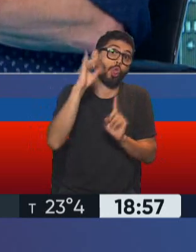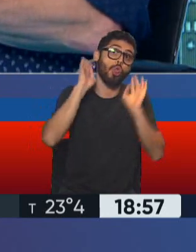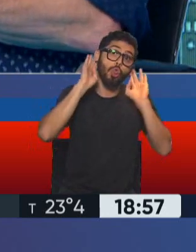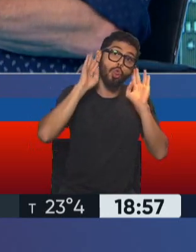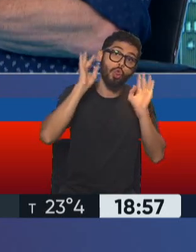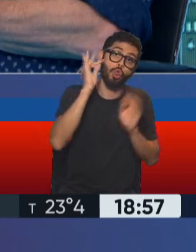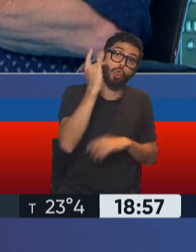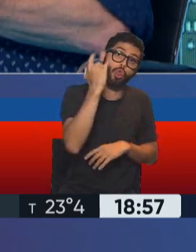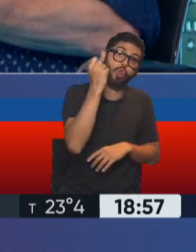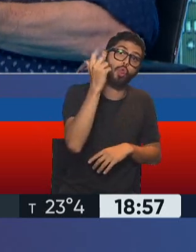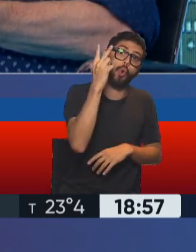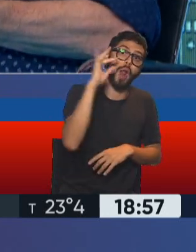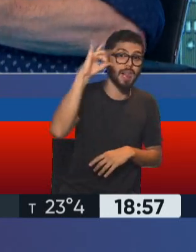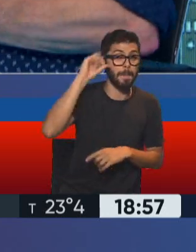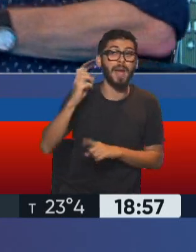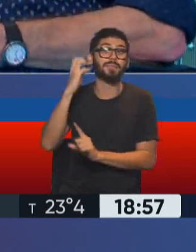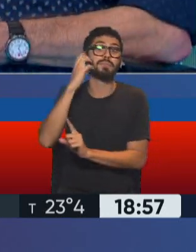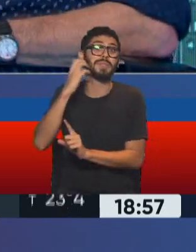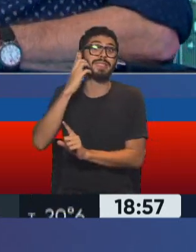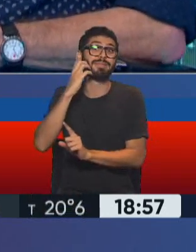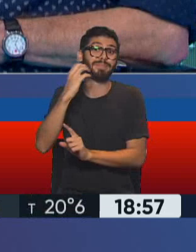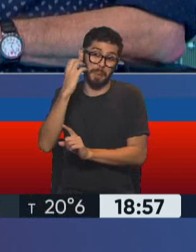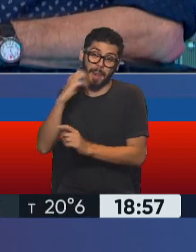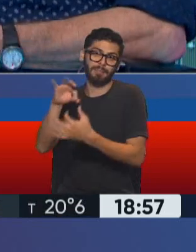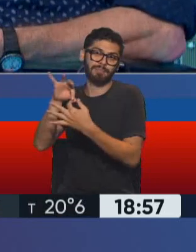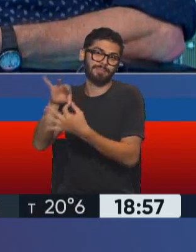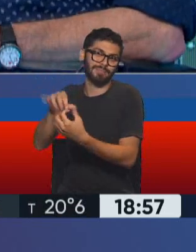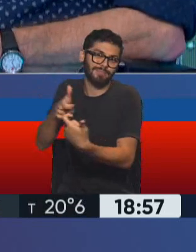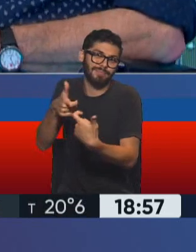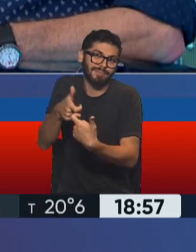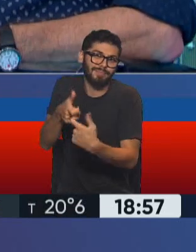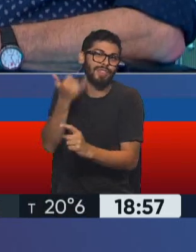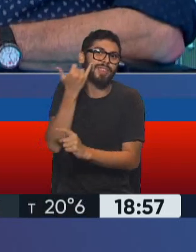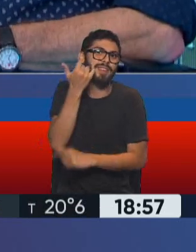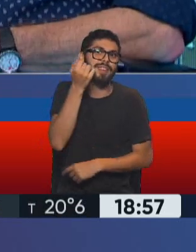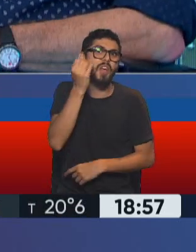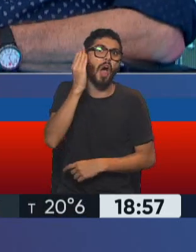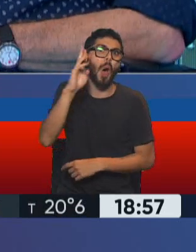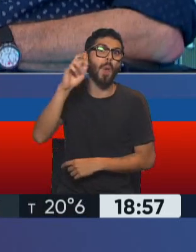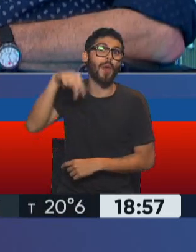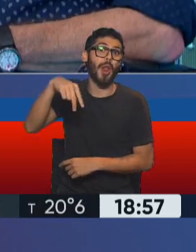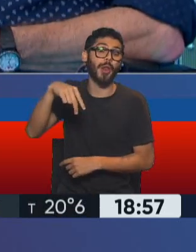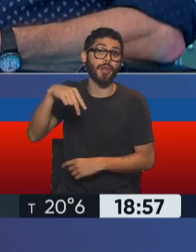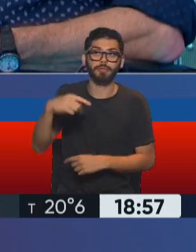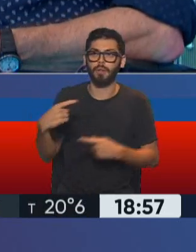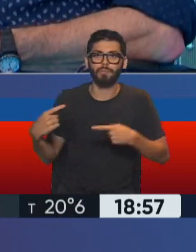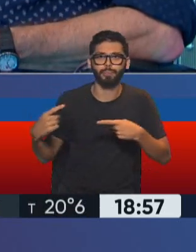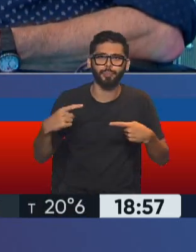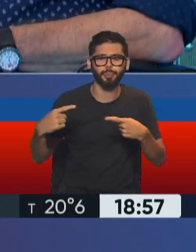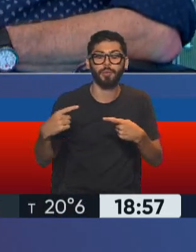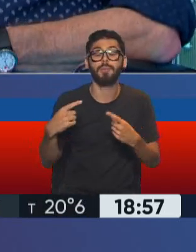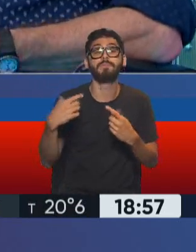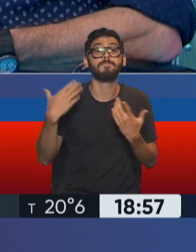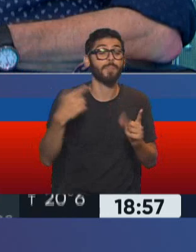por otra parte el protector de Jabrán, ¿no? Y en ese sentido, José Luis